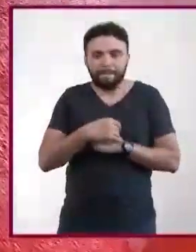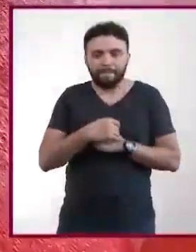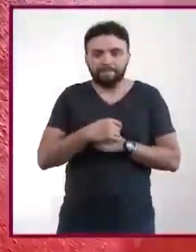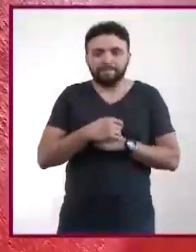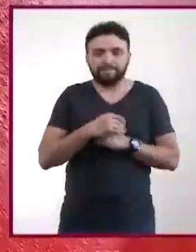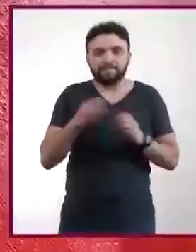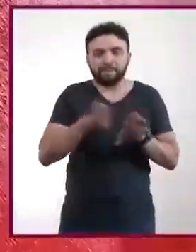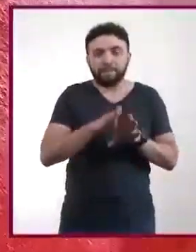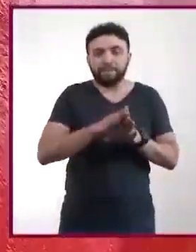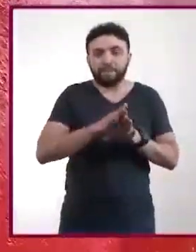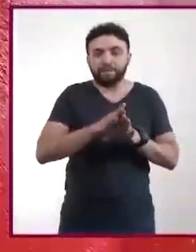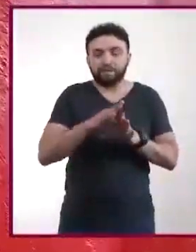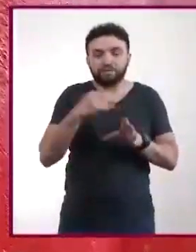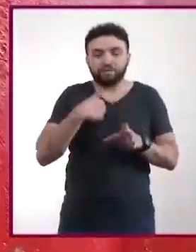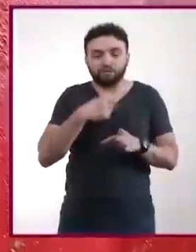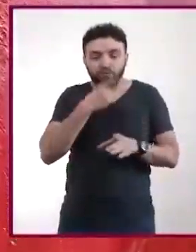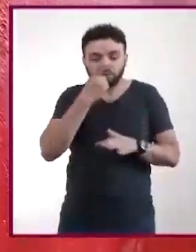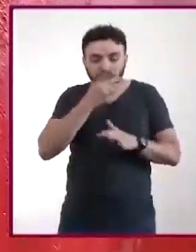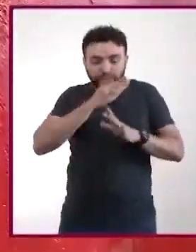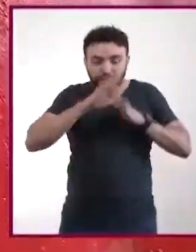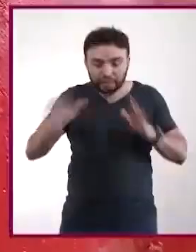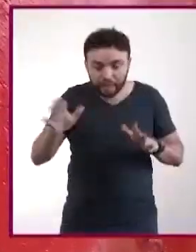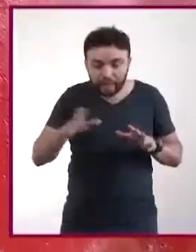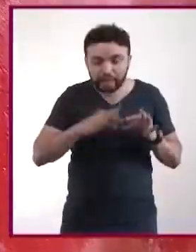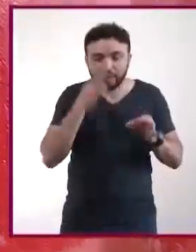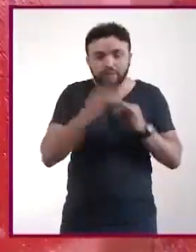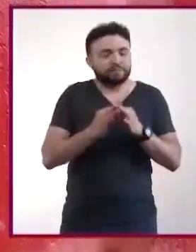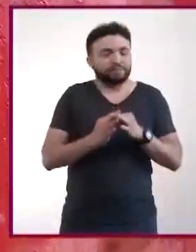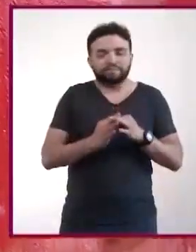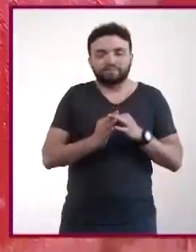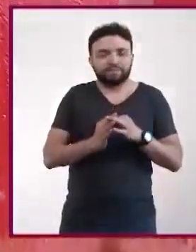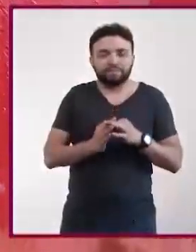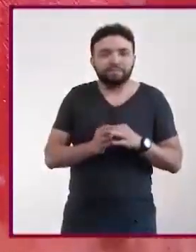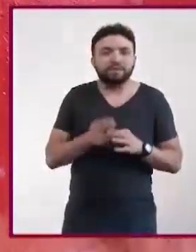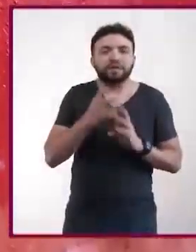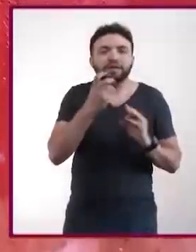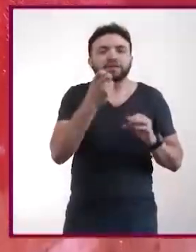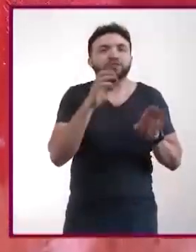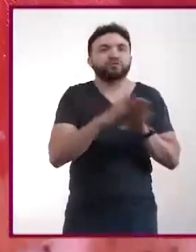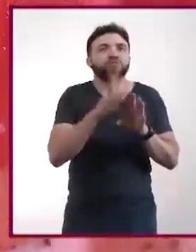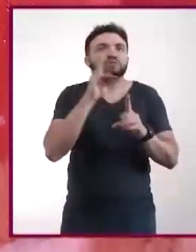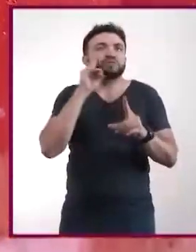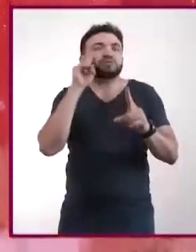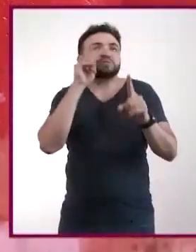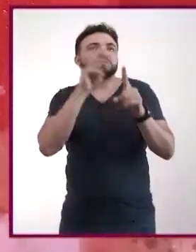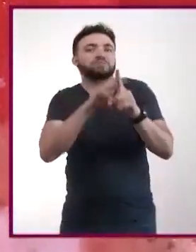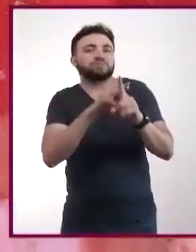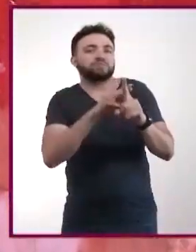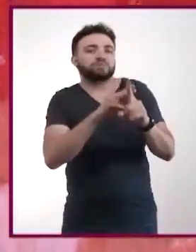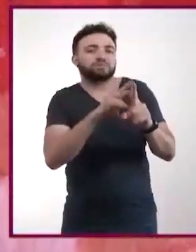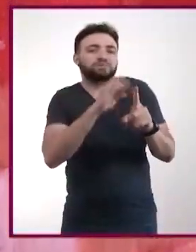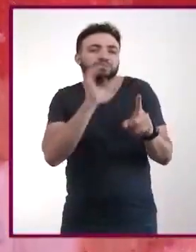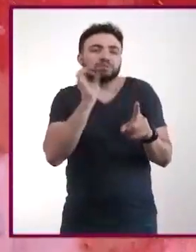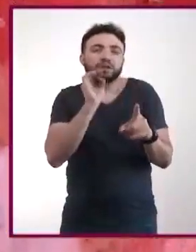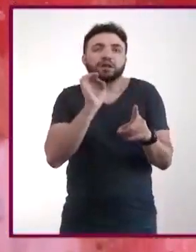como algo determinante, así arbitrario, no. Más bien es algo visual que de repente yo veo que ya